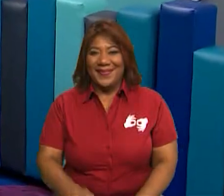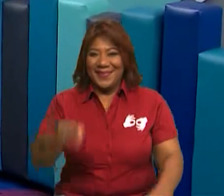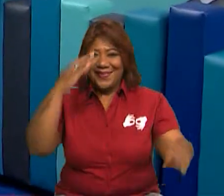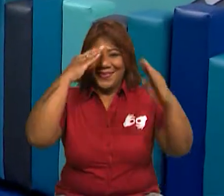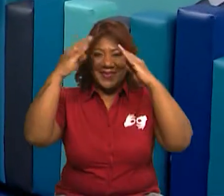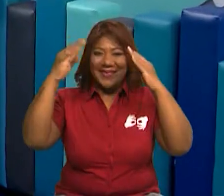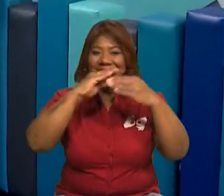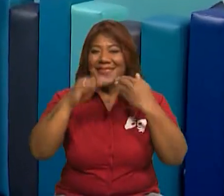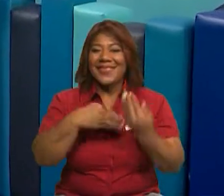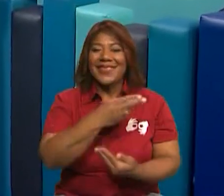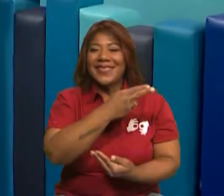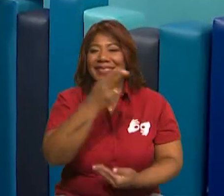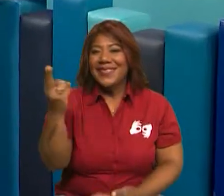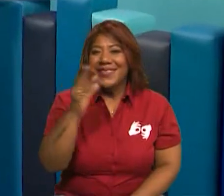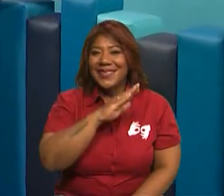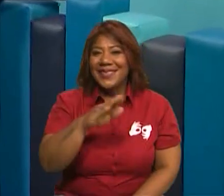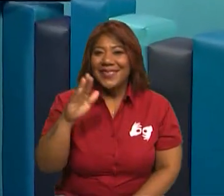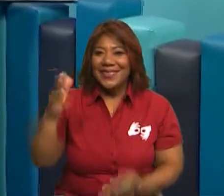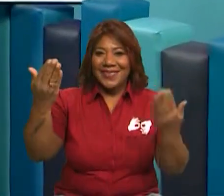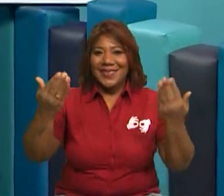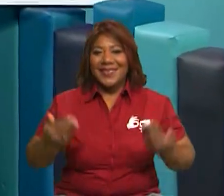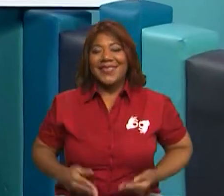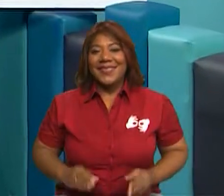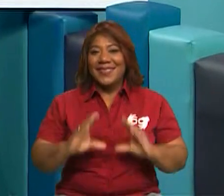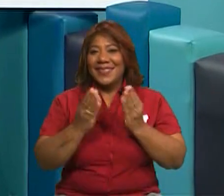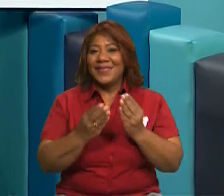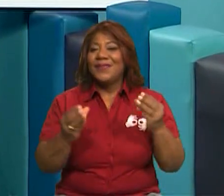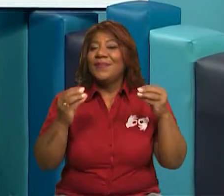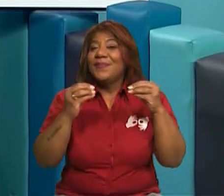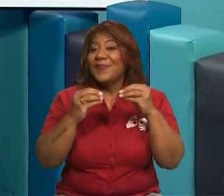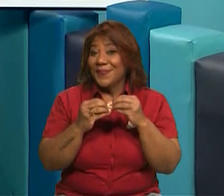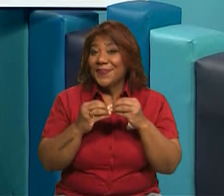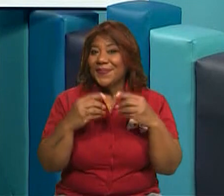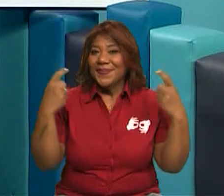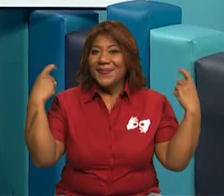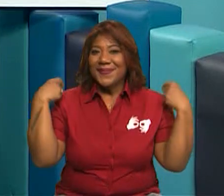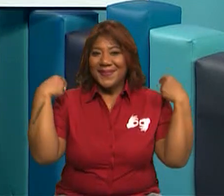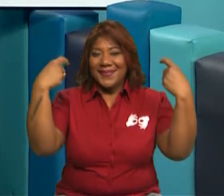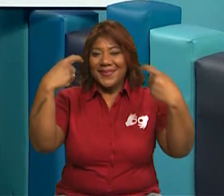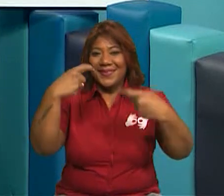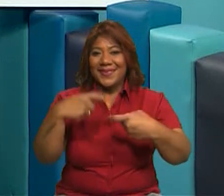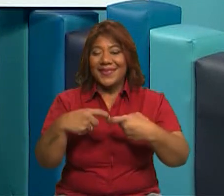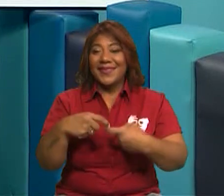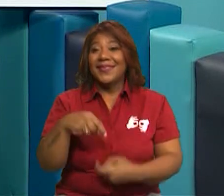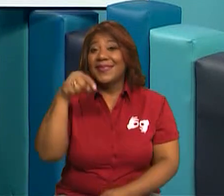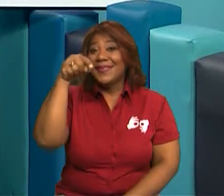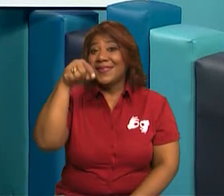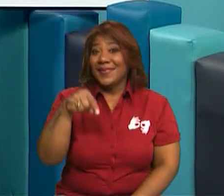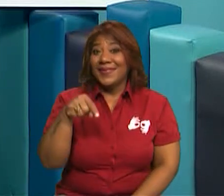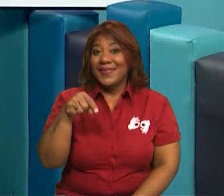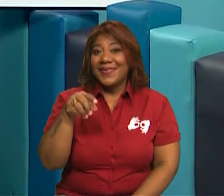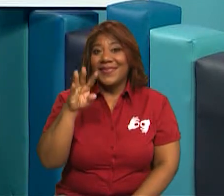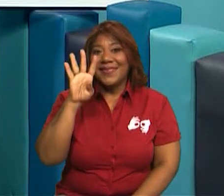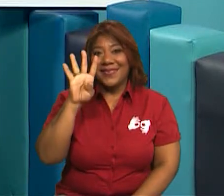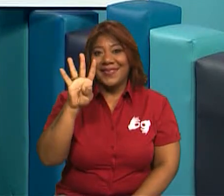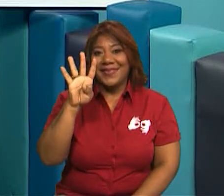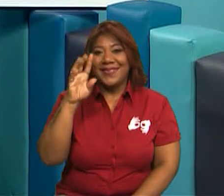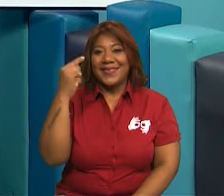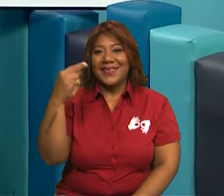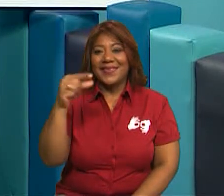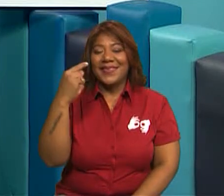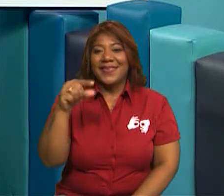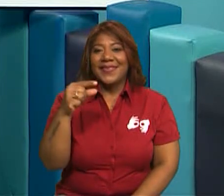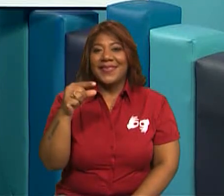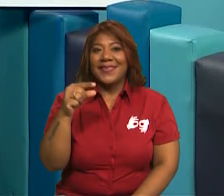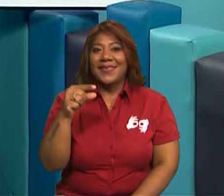Hola chicos, bienvenidos a otra clase más de la asignatura de español y en esta ocasión con cuarto grado.